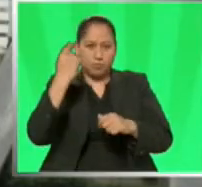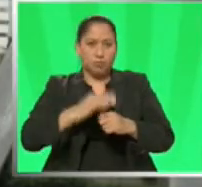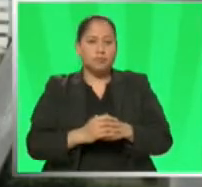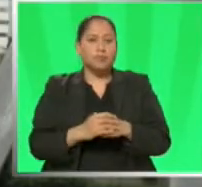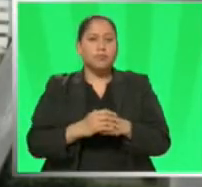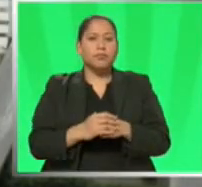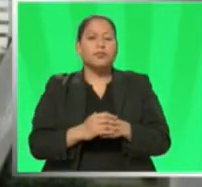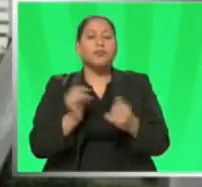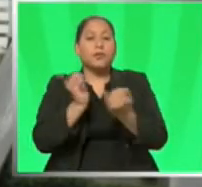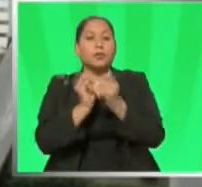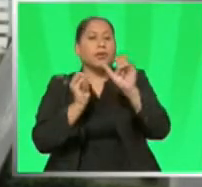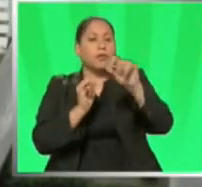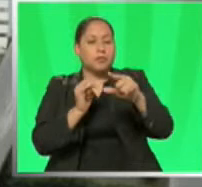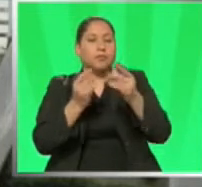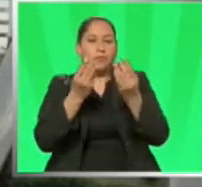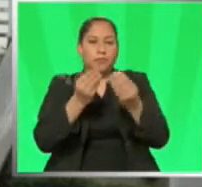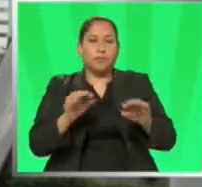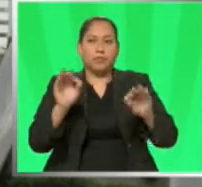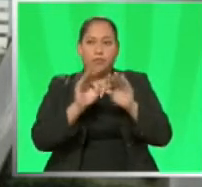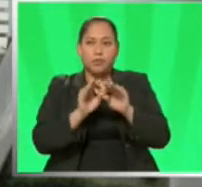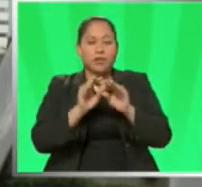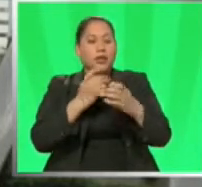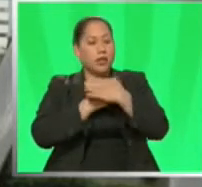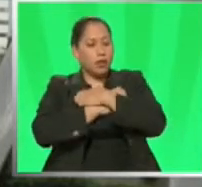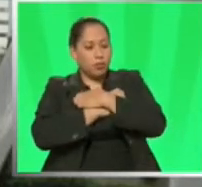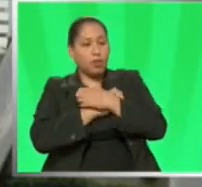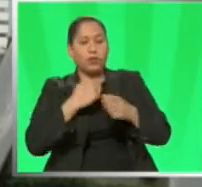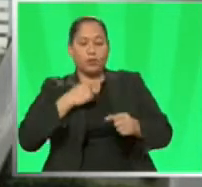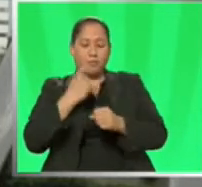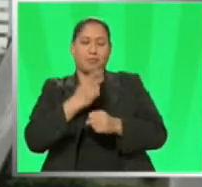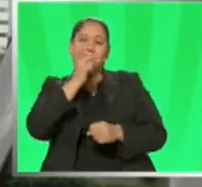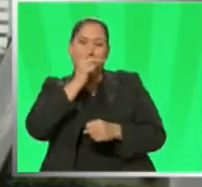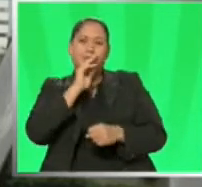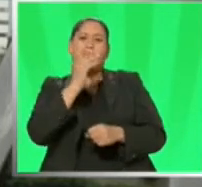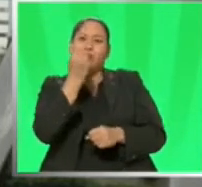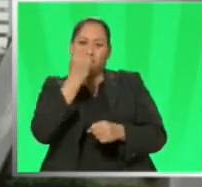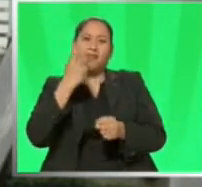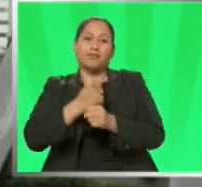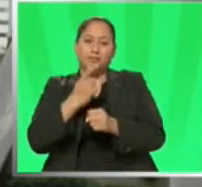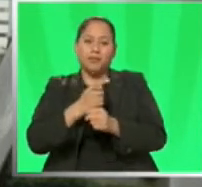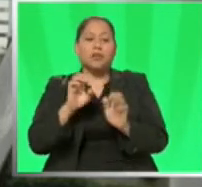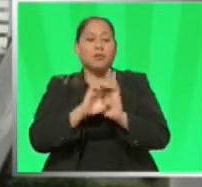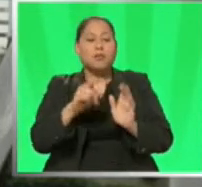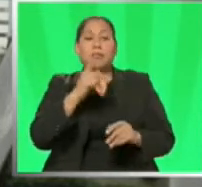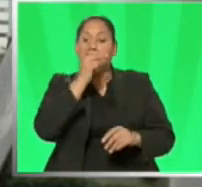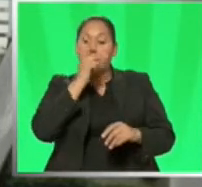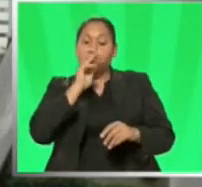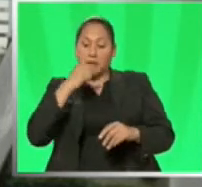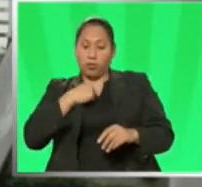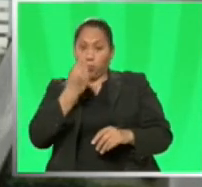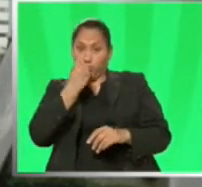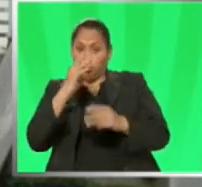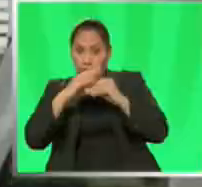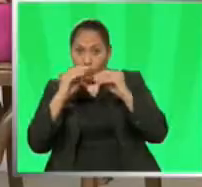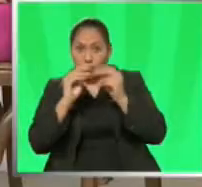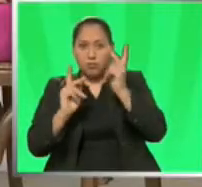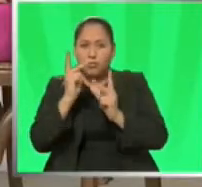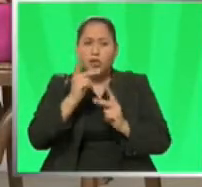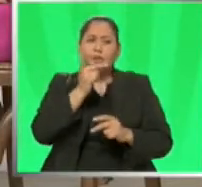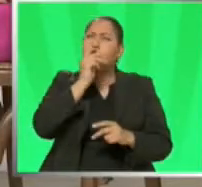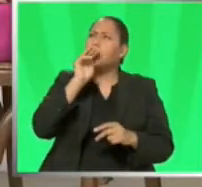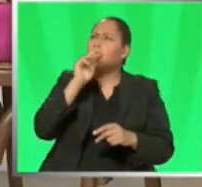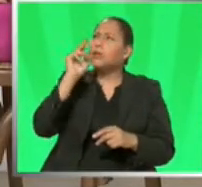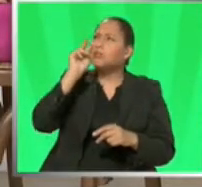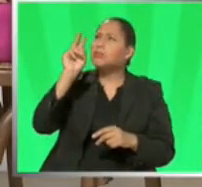consuman. Y sobre todo es educar con el ejemplo. Si los padres comen frutas y verduras, a los niños se les va a hacer